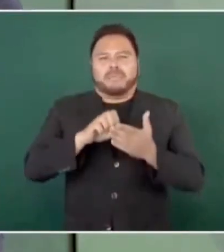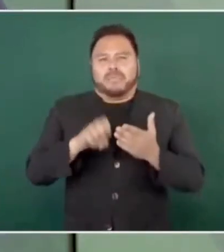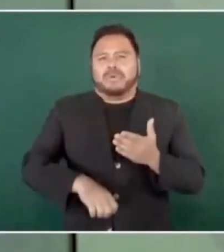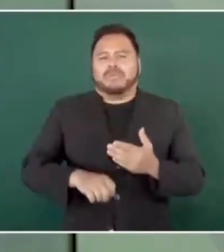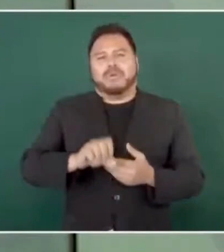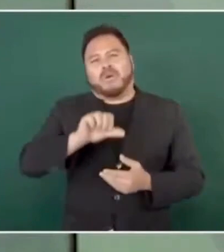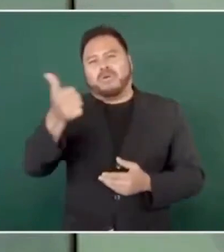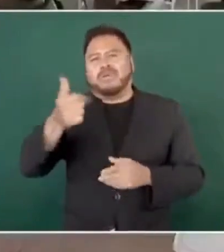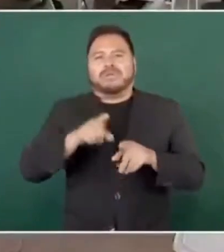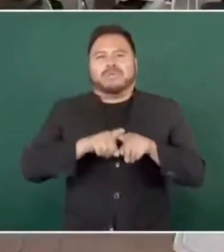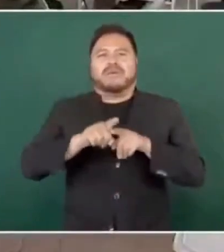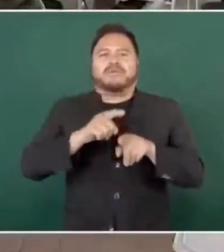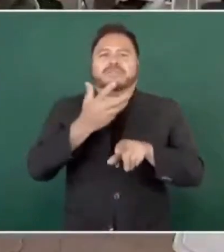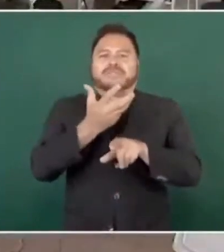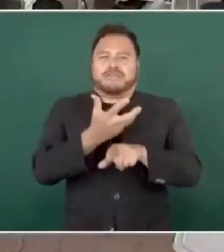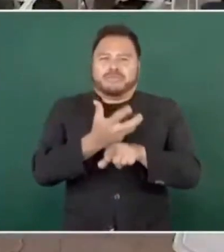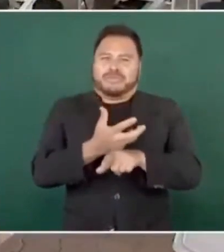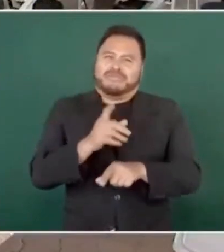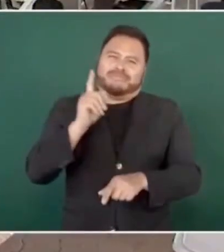hermanos estadounidenses